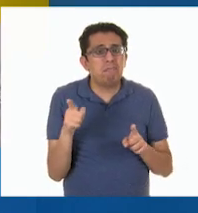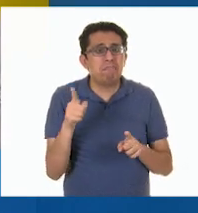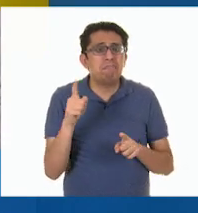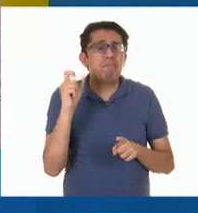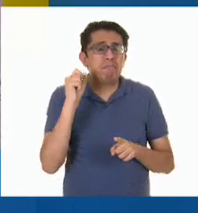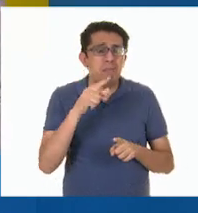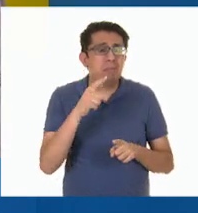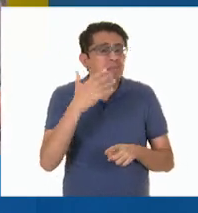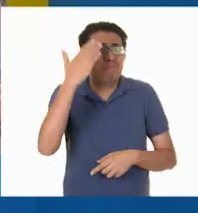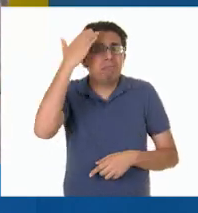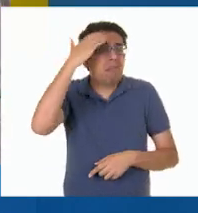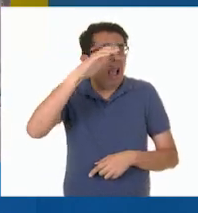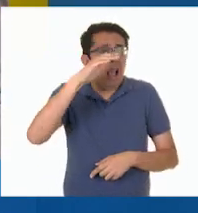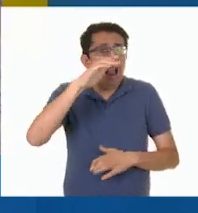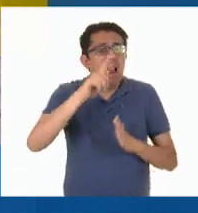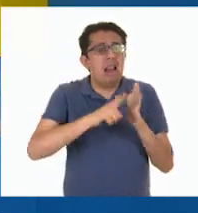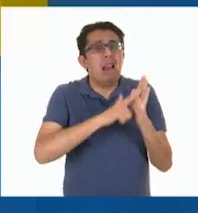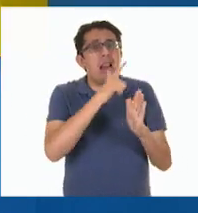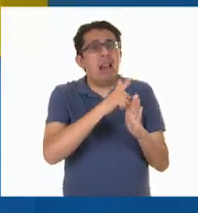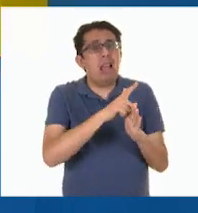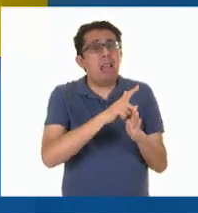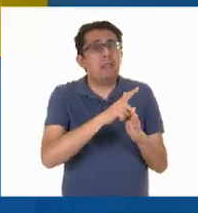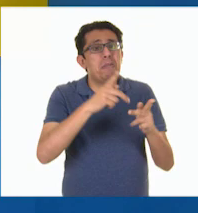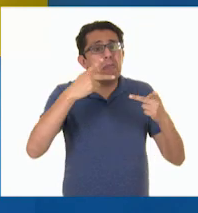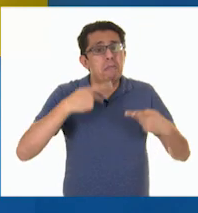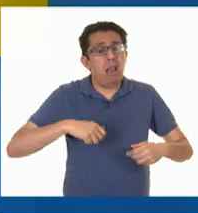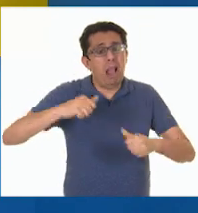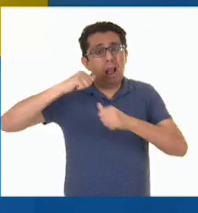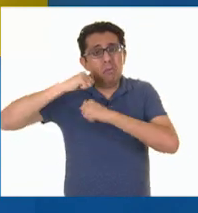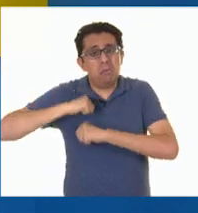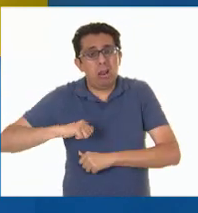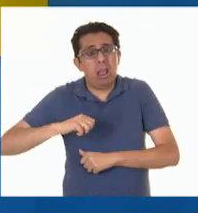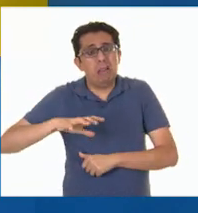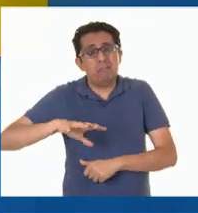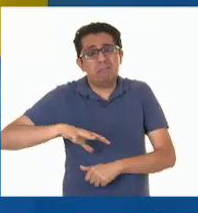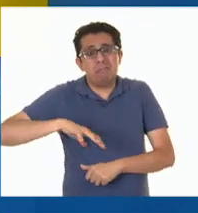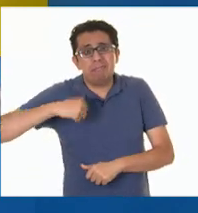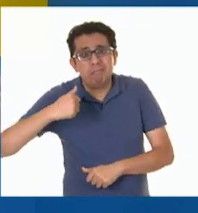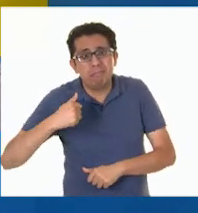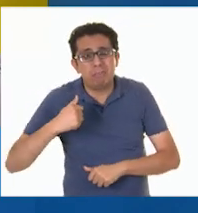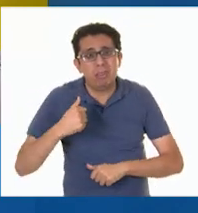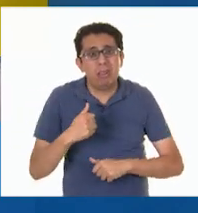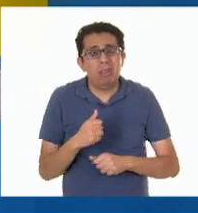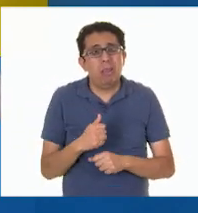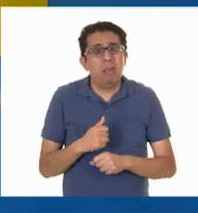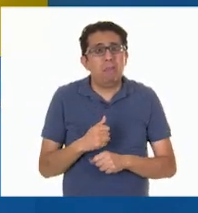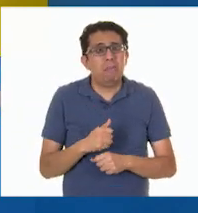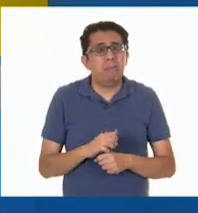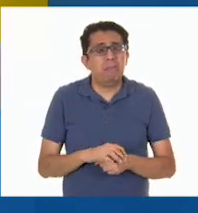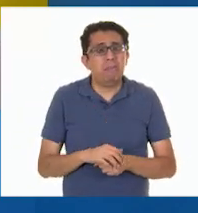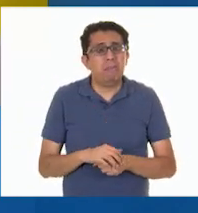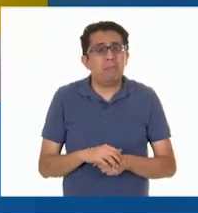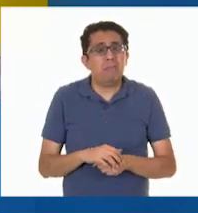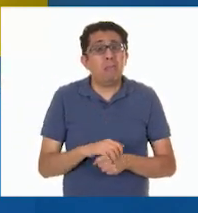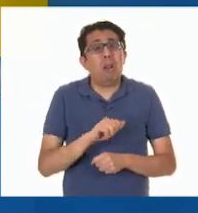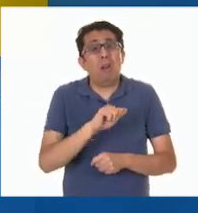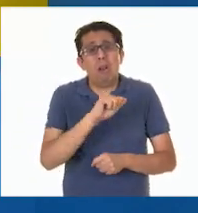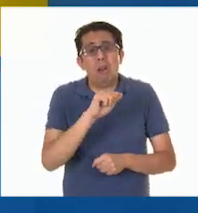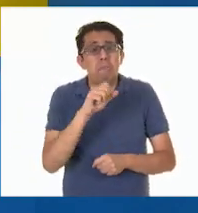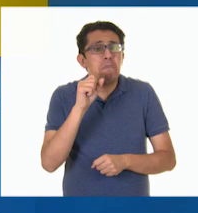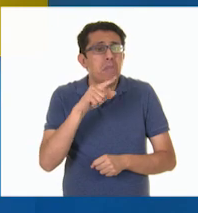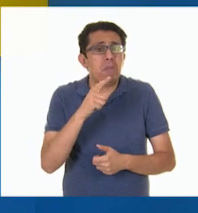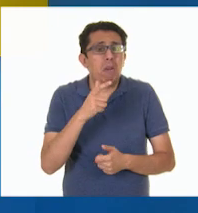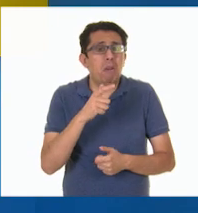las leyes, y entonces el abuso de autoridades, el abuso de estas leyes,